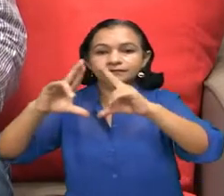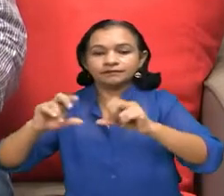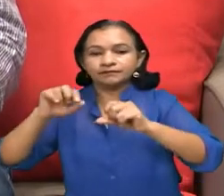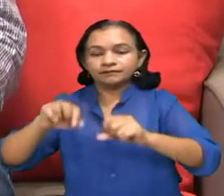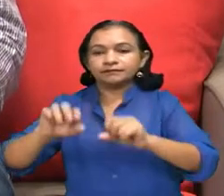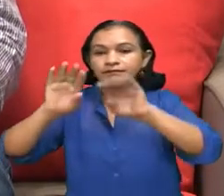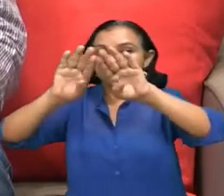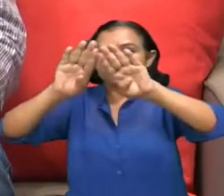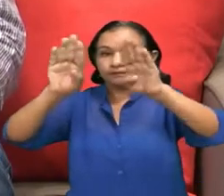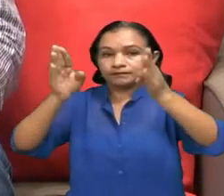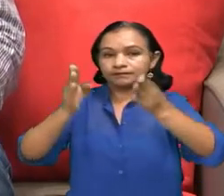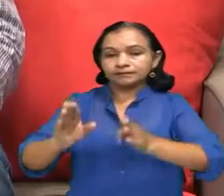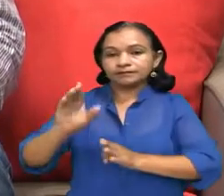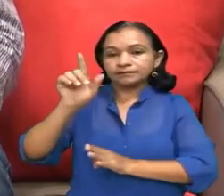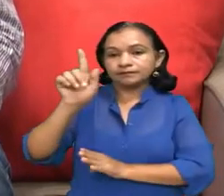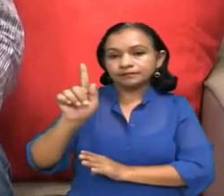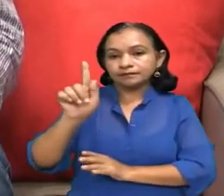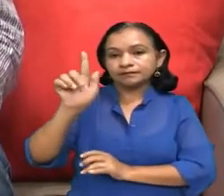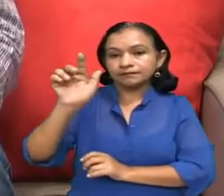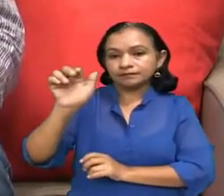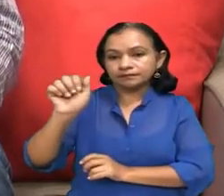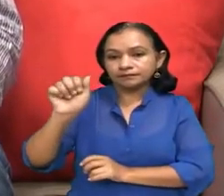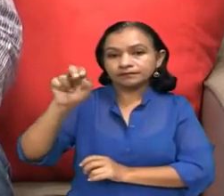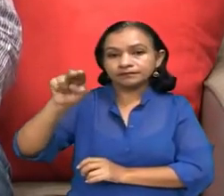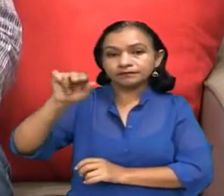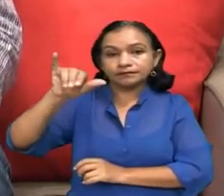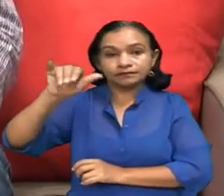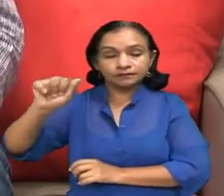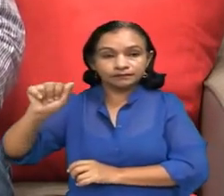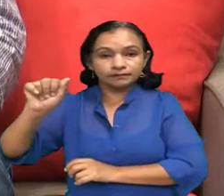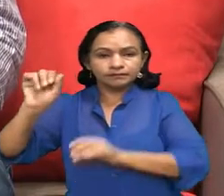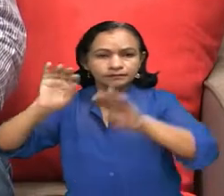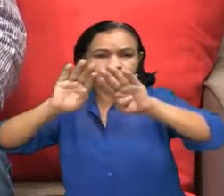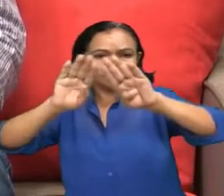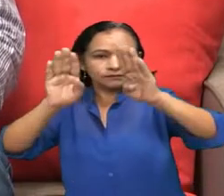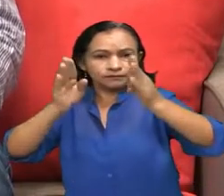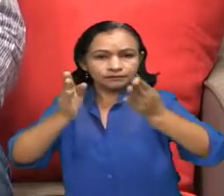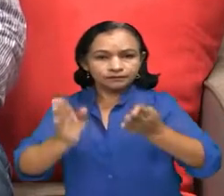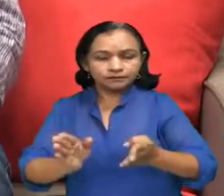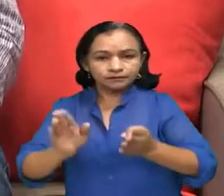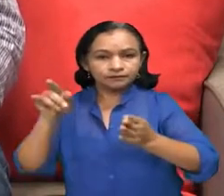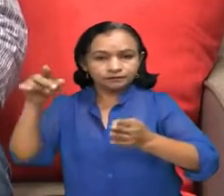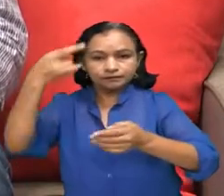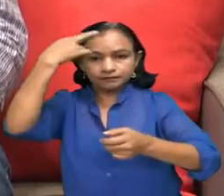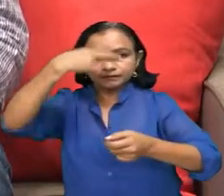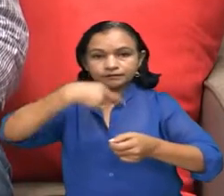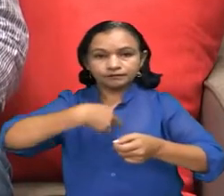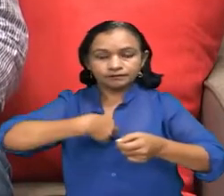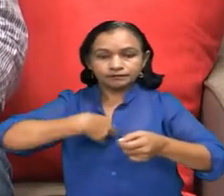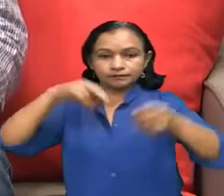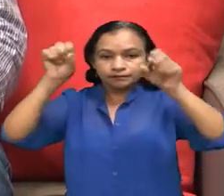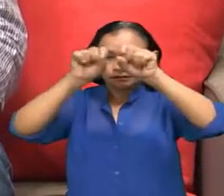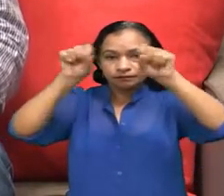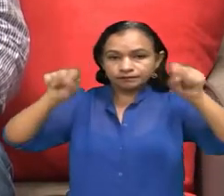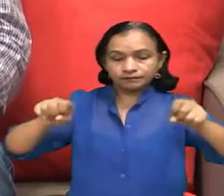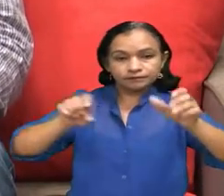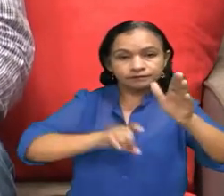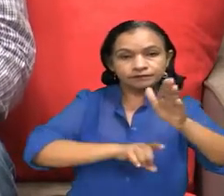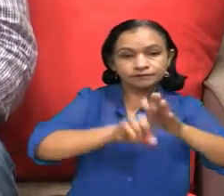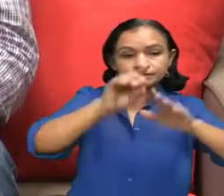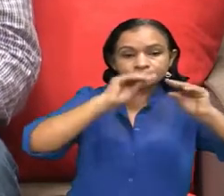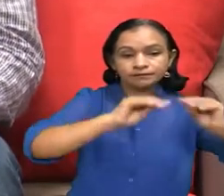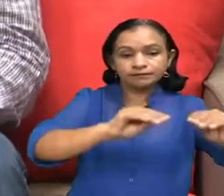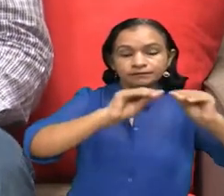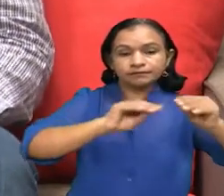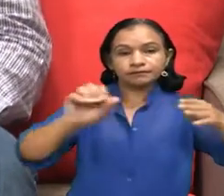Tania González, quien es directora de capacitación de talleres y pequeños negocios de la Dirección General de Desarrollo y